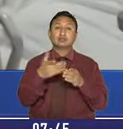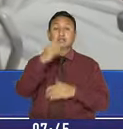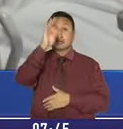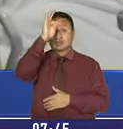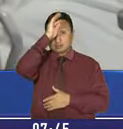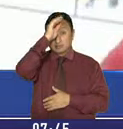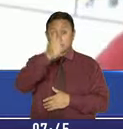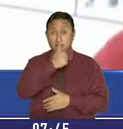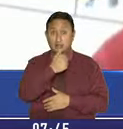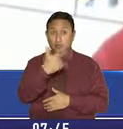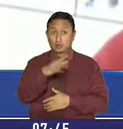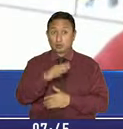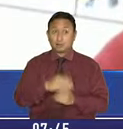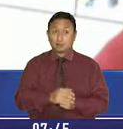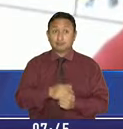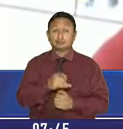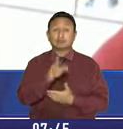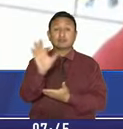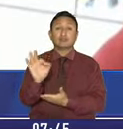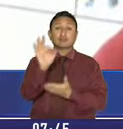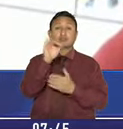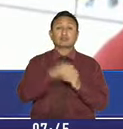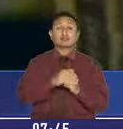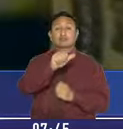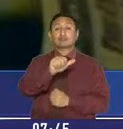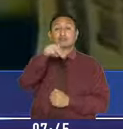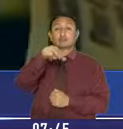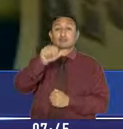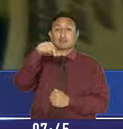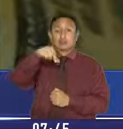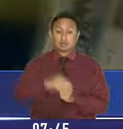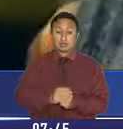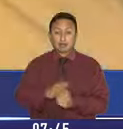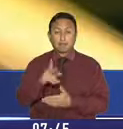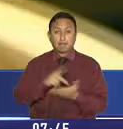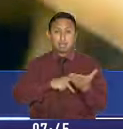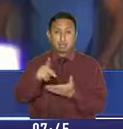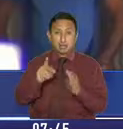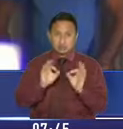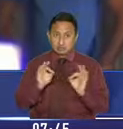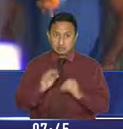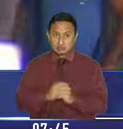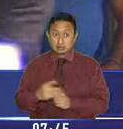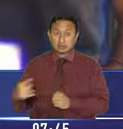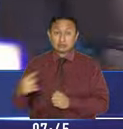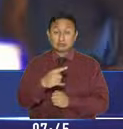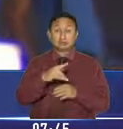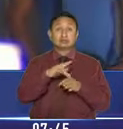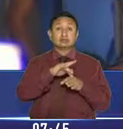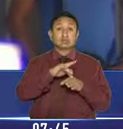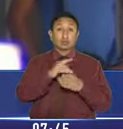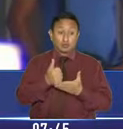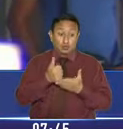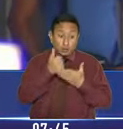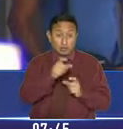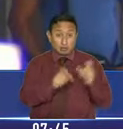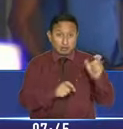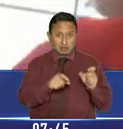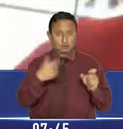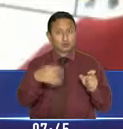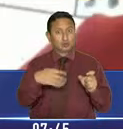representante Ana Delgado, la falta de pago pondría en riesgo continuar con la atención de pacientes derivados. En este momento la deuda está